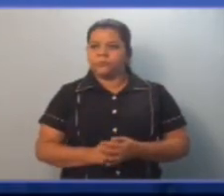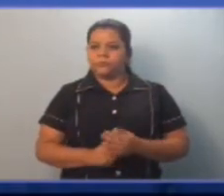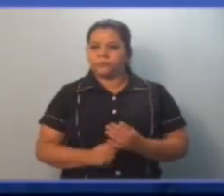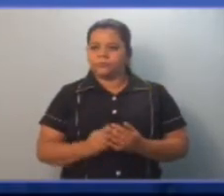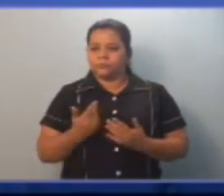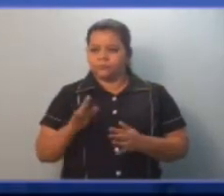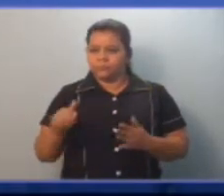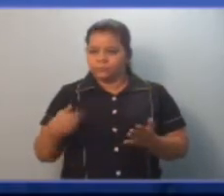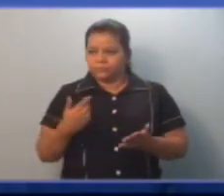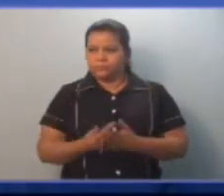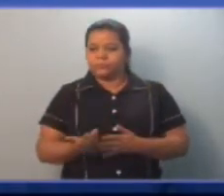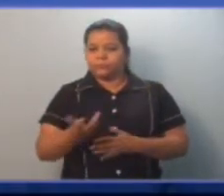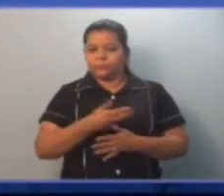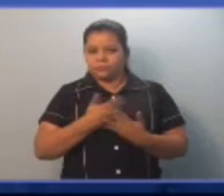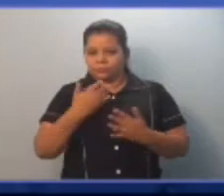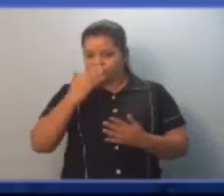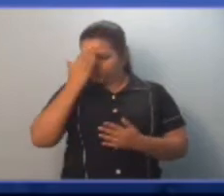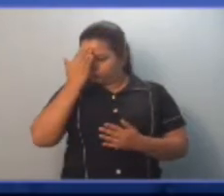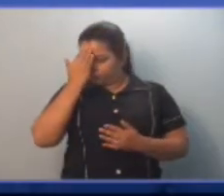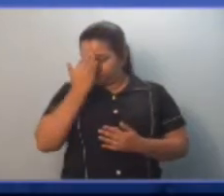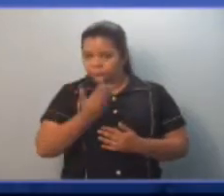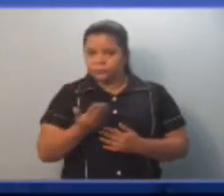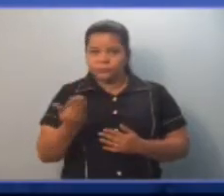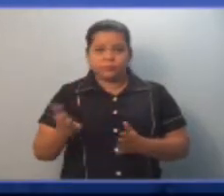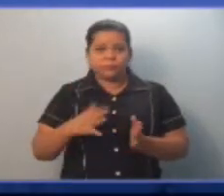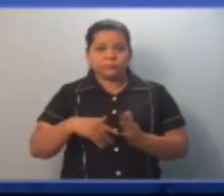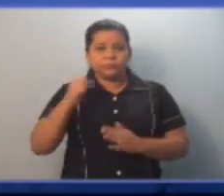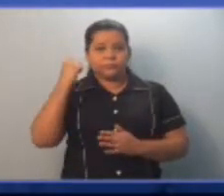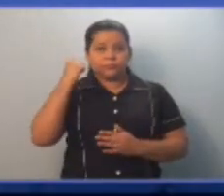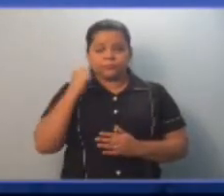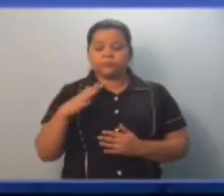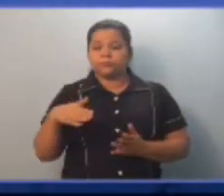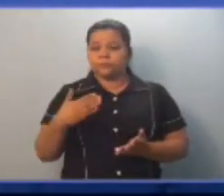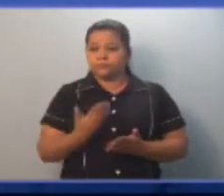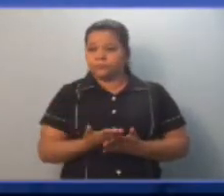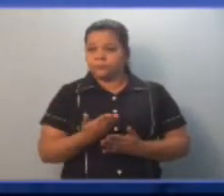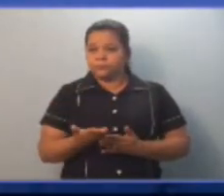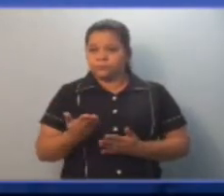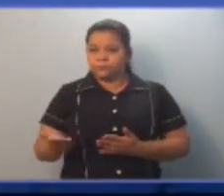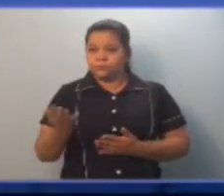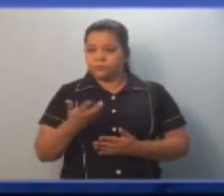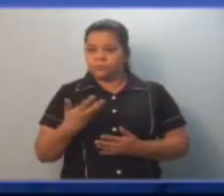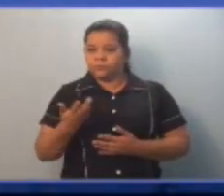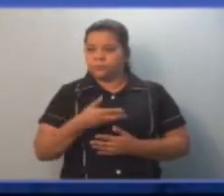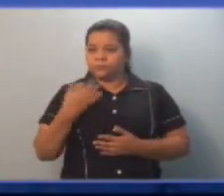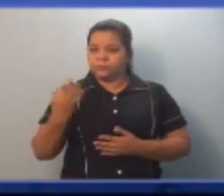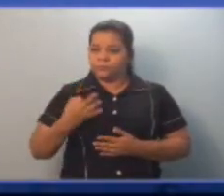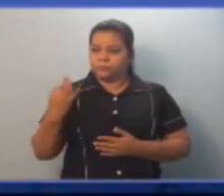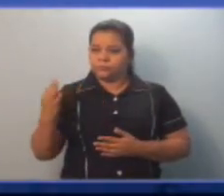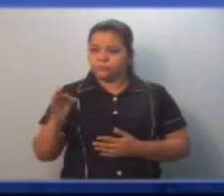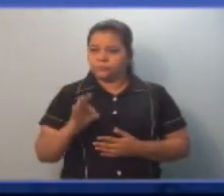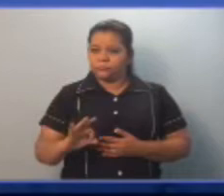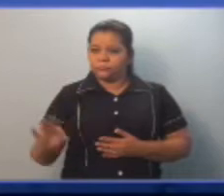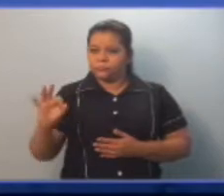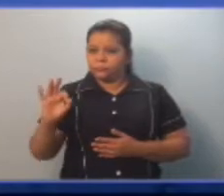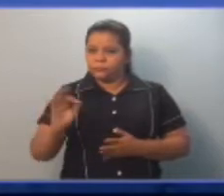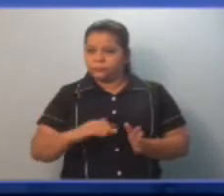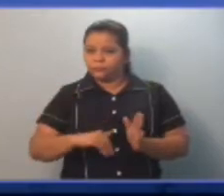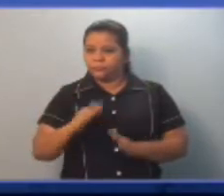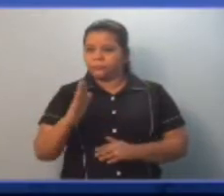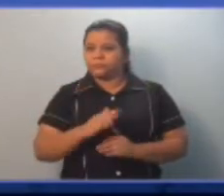Esos, digamos, que son aspectos que yo veo relevantes. Otro aspecto que yo creo que se tiene que mejorar también es el de la